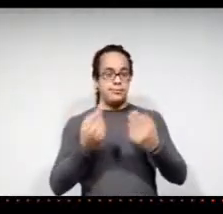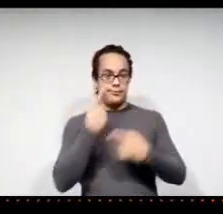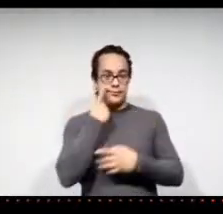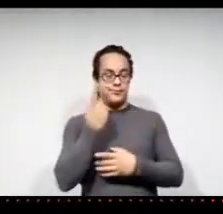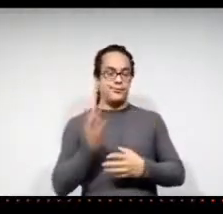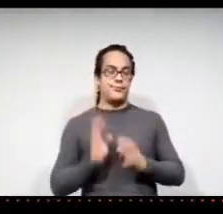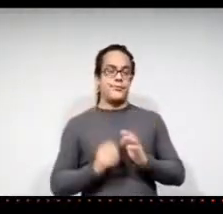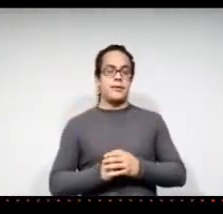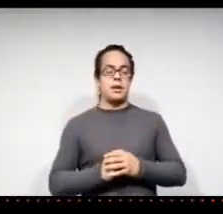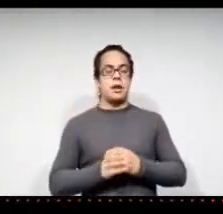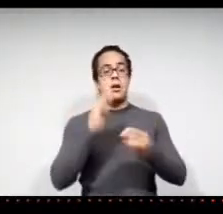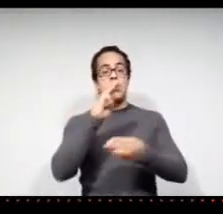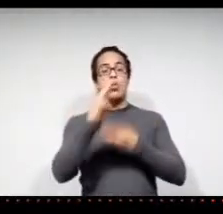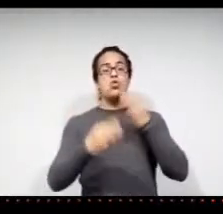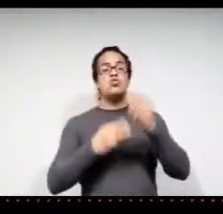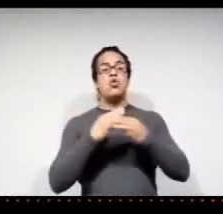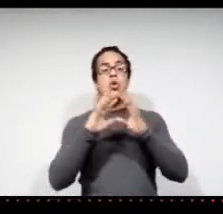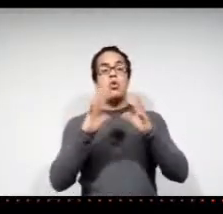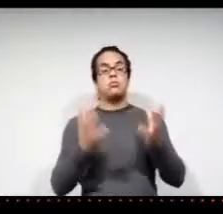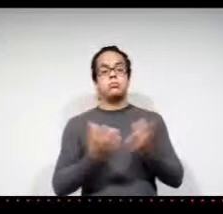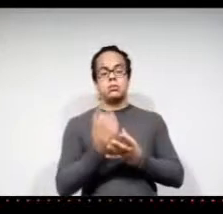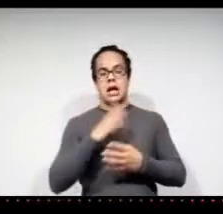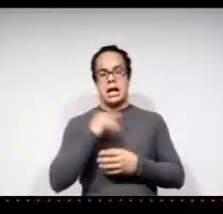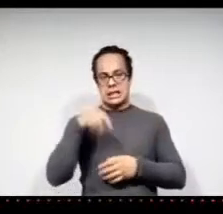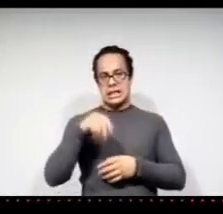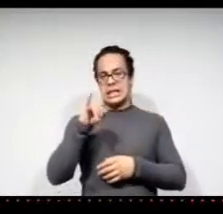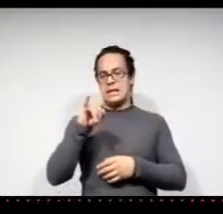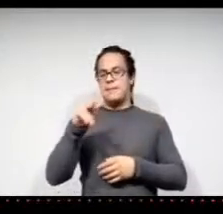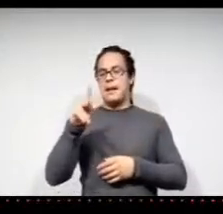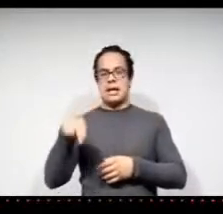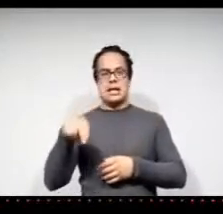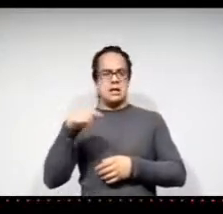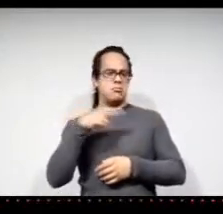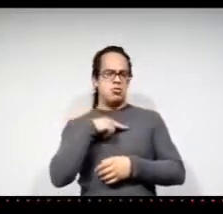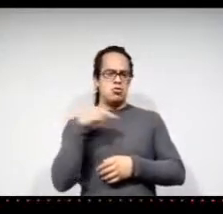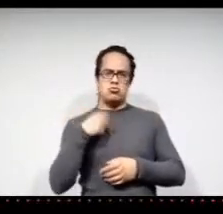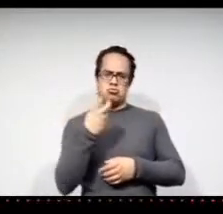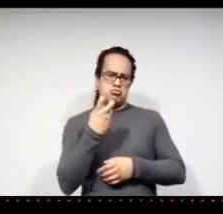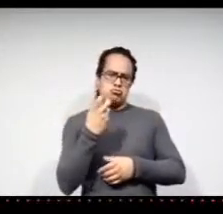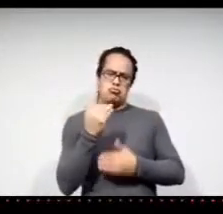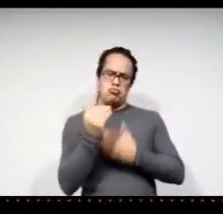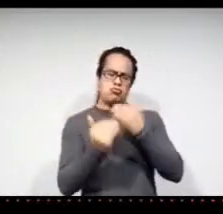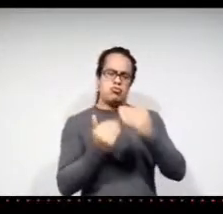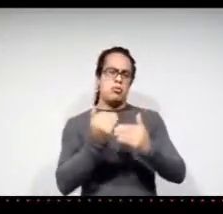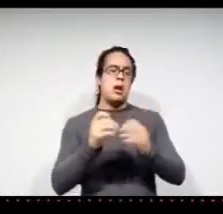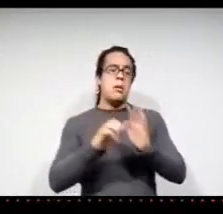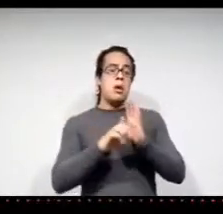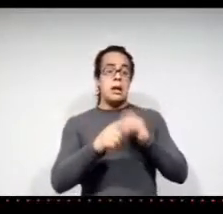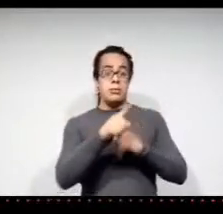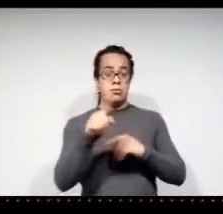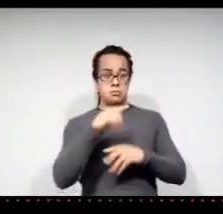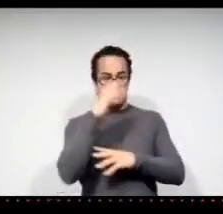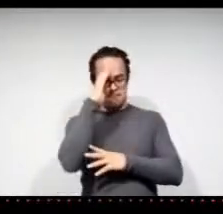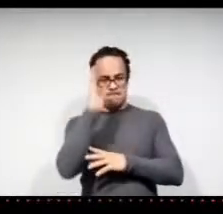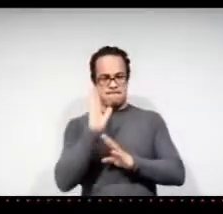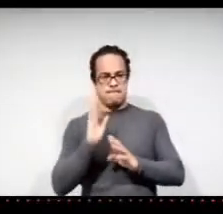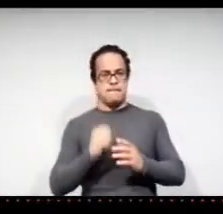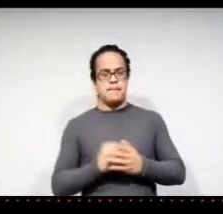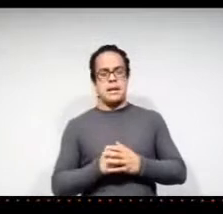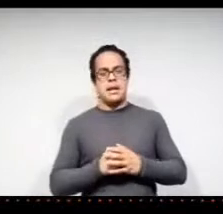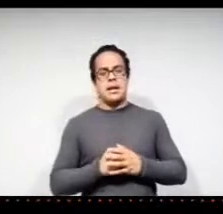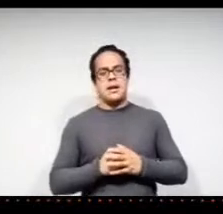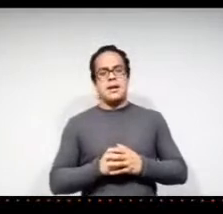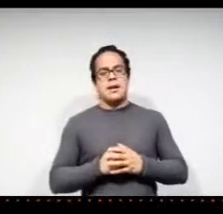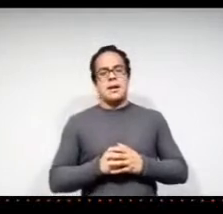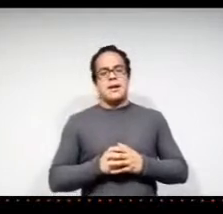términos globales, el IPN está haciendo esto. Ahora, tenemos que pensar en lo siguiente. Voy a utilizar una